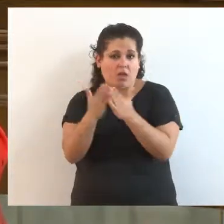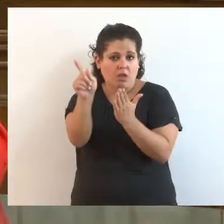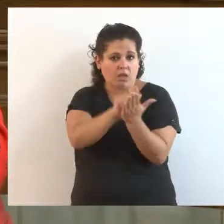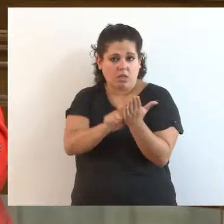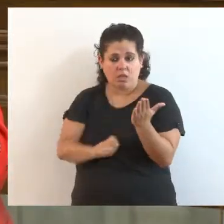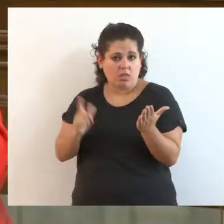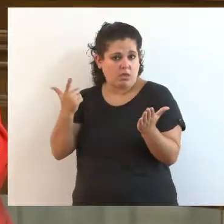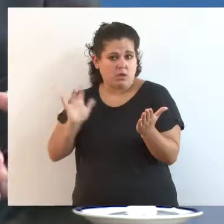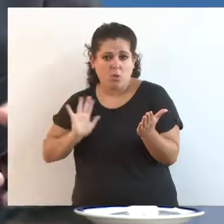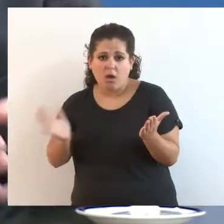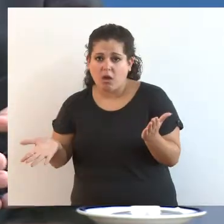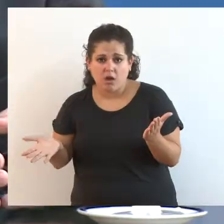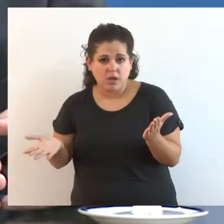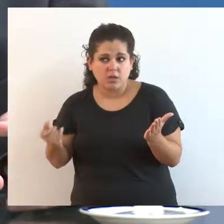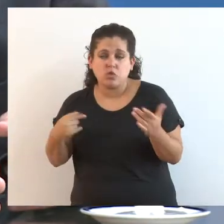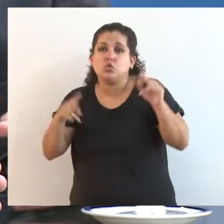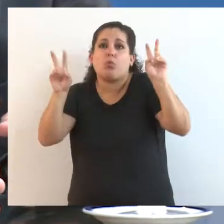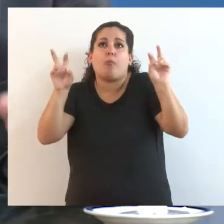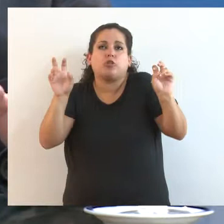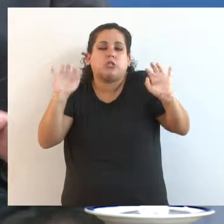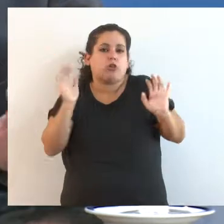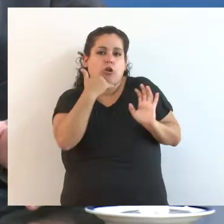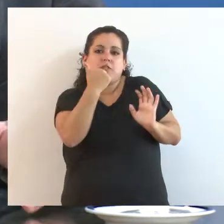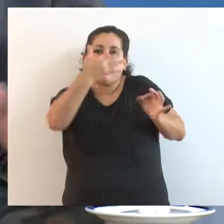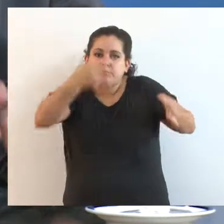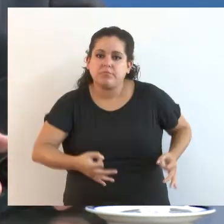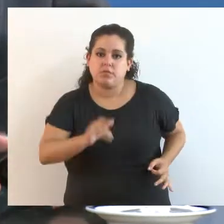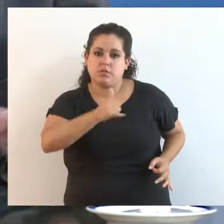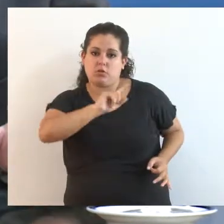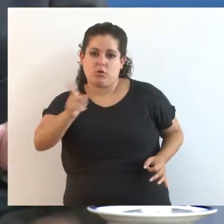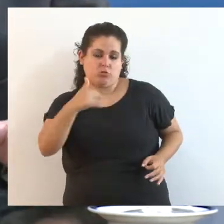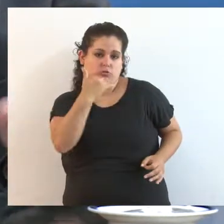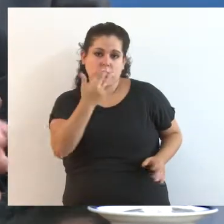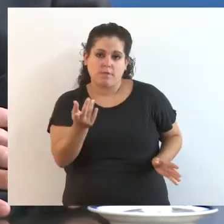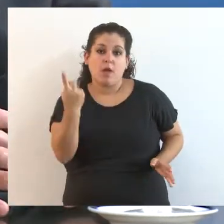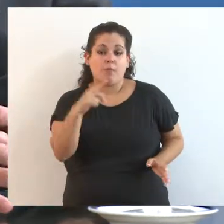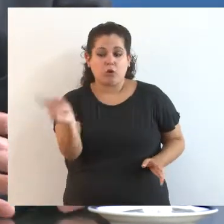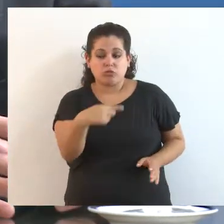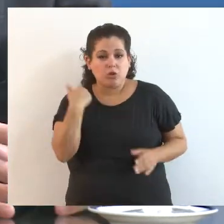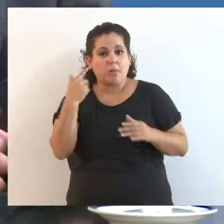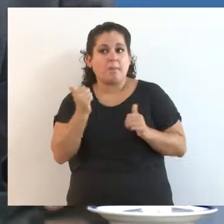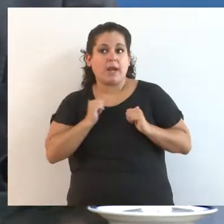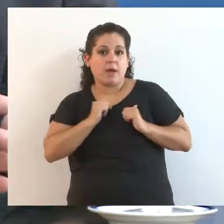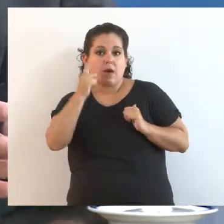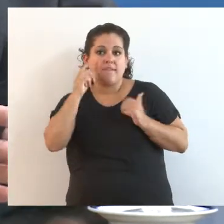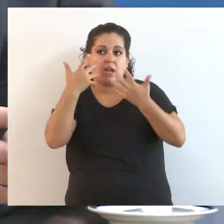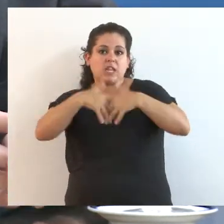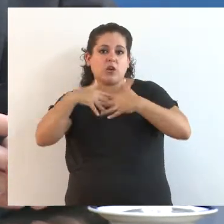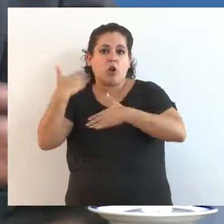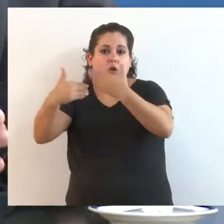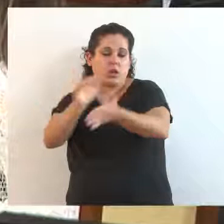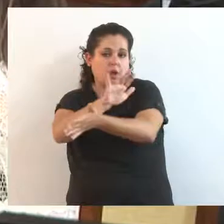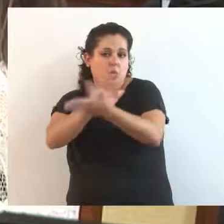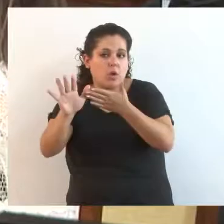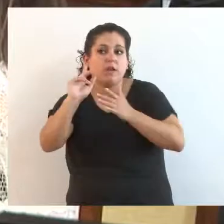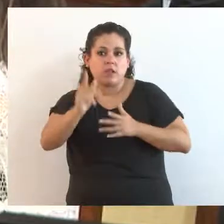que... pero es que no hay bibliografía científica que avale esa suposición. Pero más allá de eso, esperemos que se incorporen nuevas